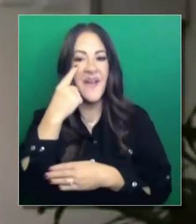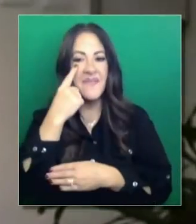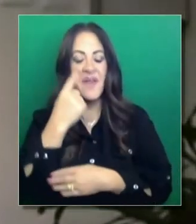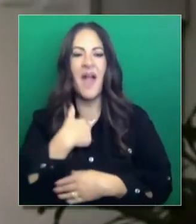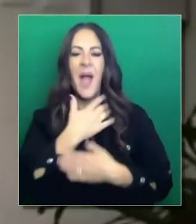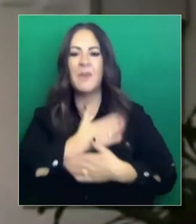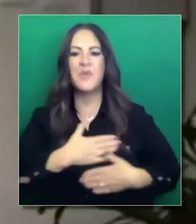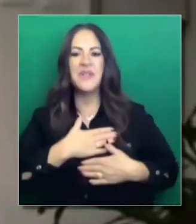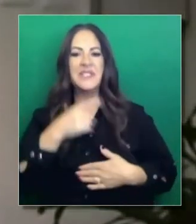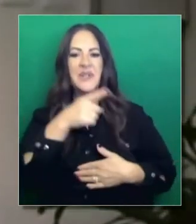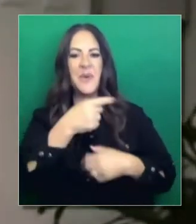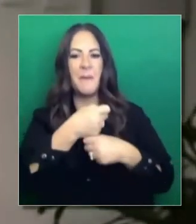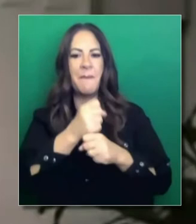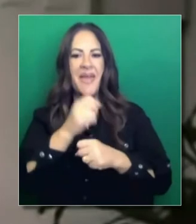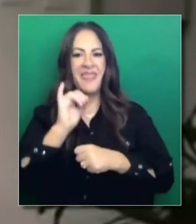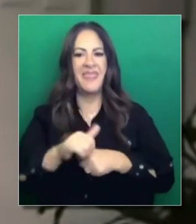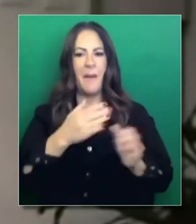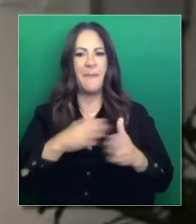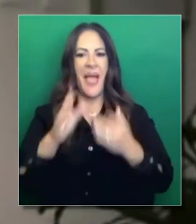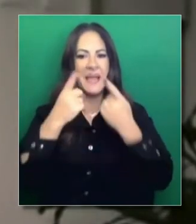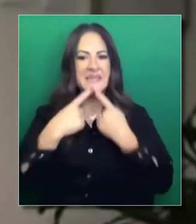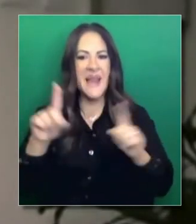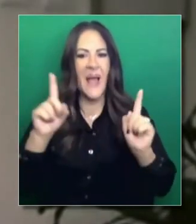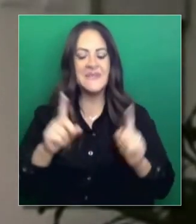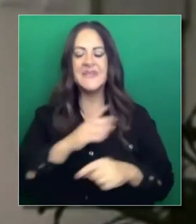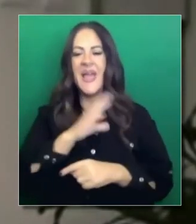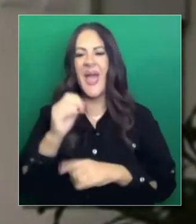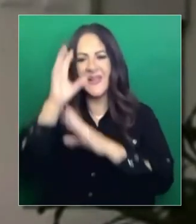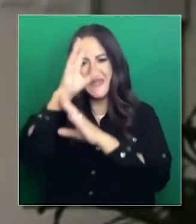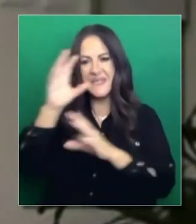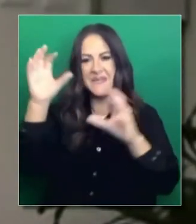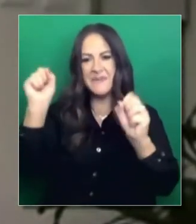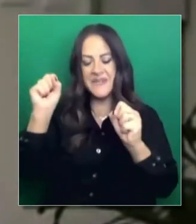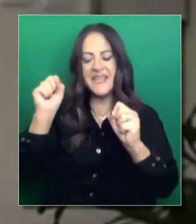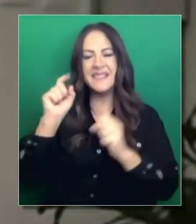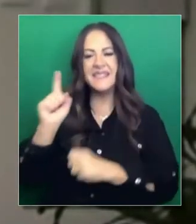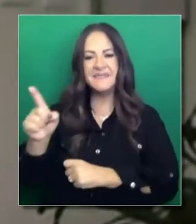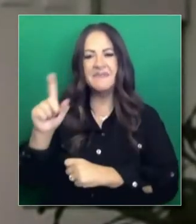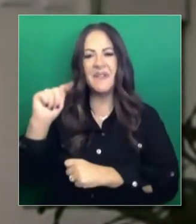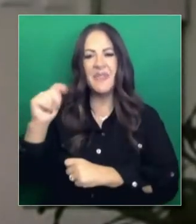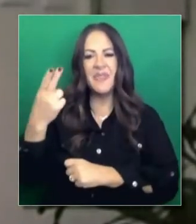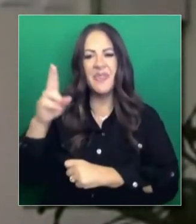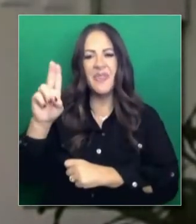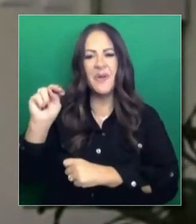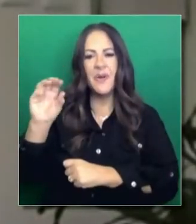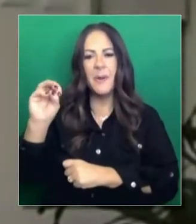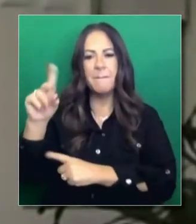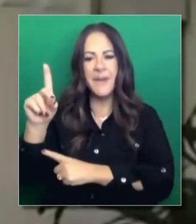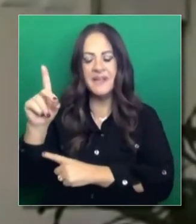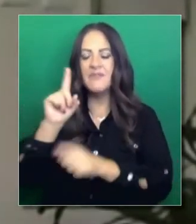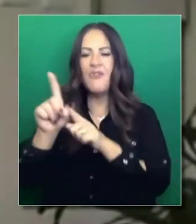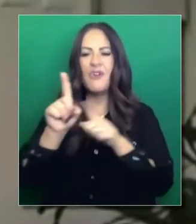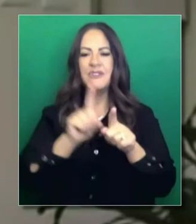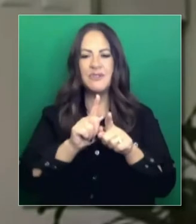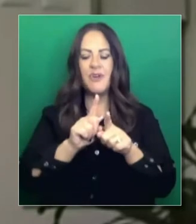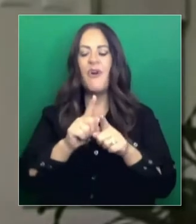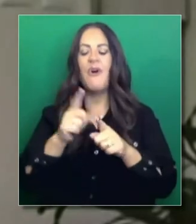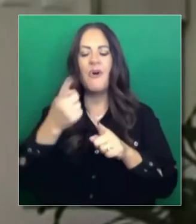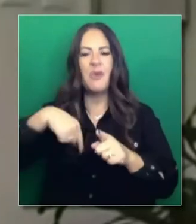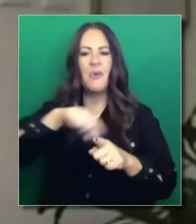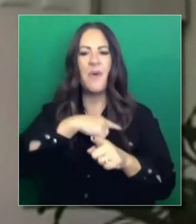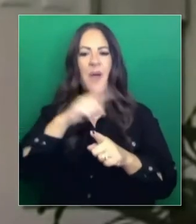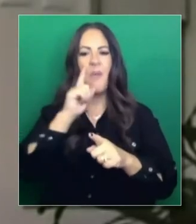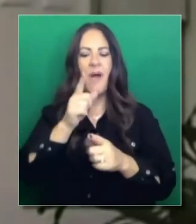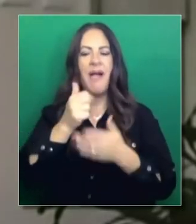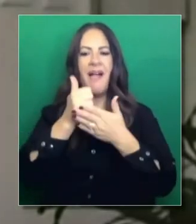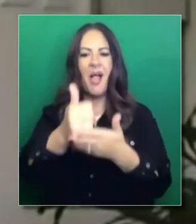Agradezco y aprecio el plan que se ha anunciado por parte del superintendente sobre cómo vamos a ayudar a las